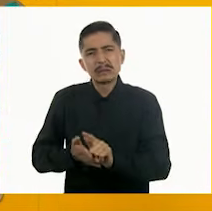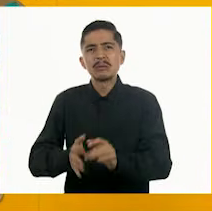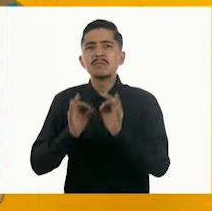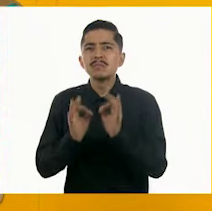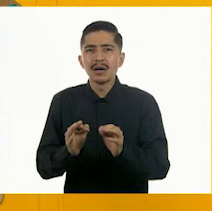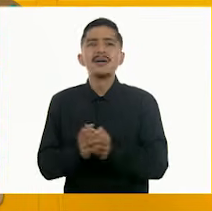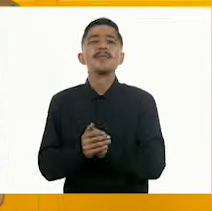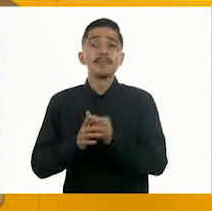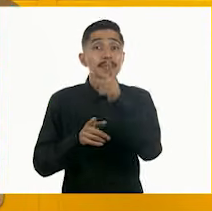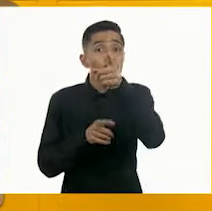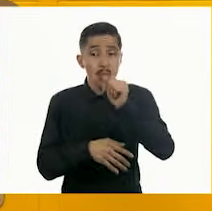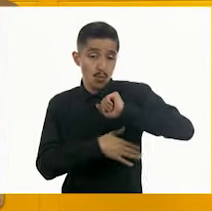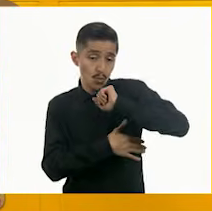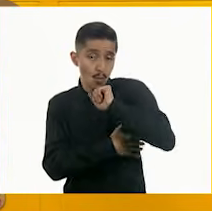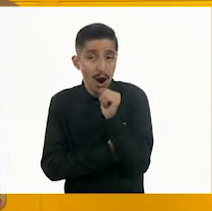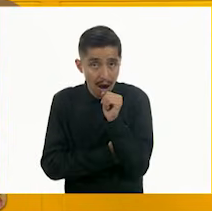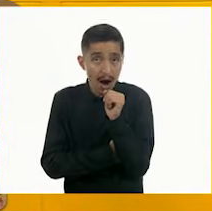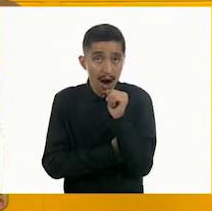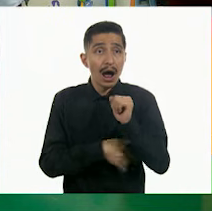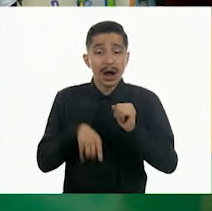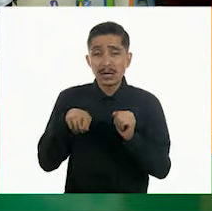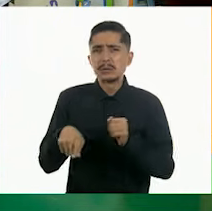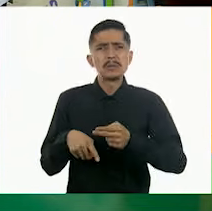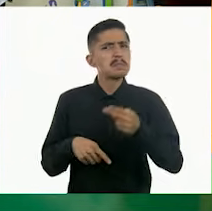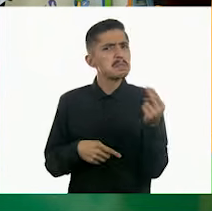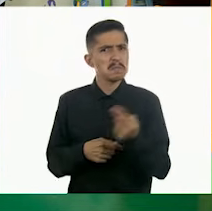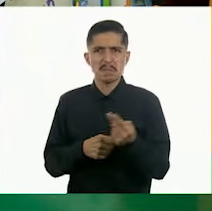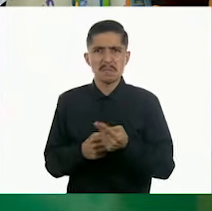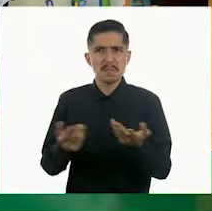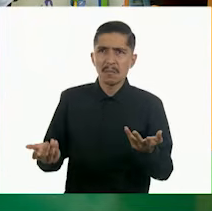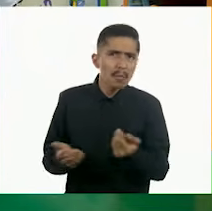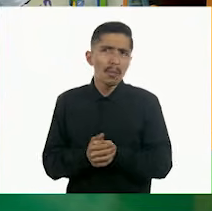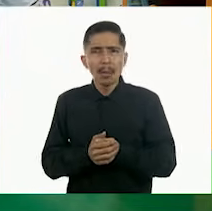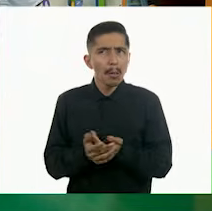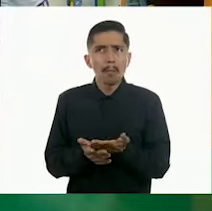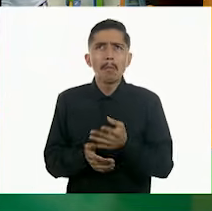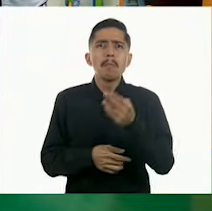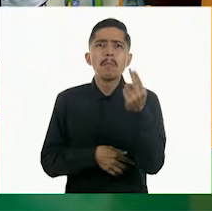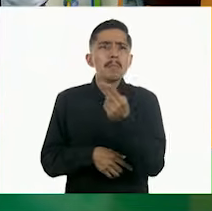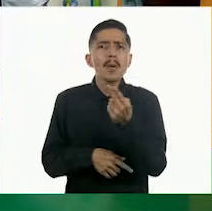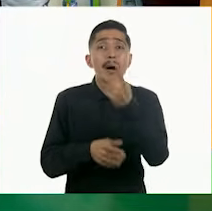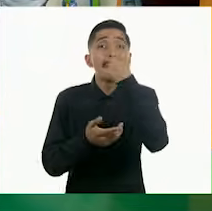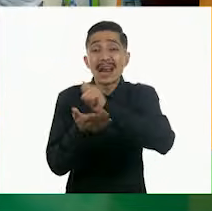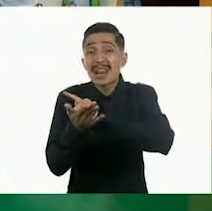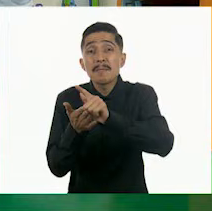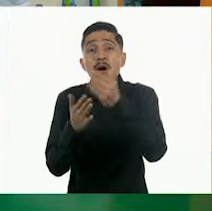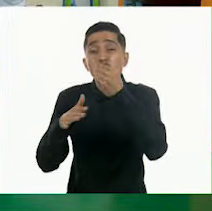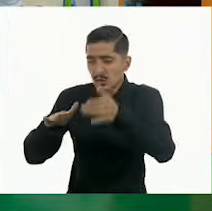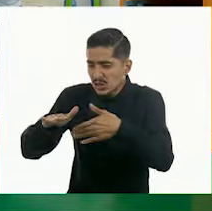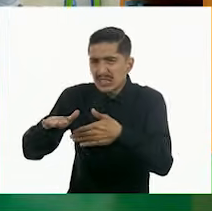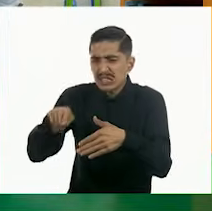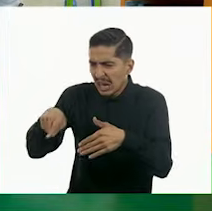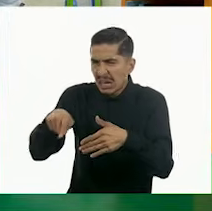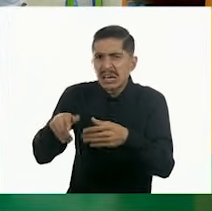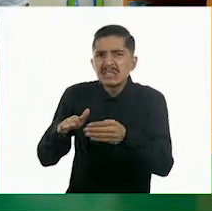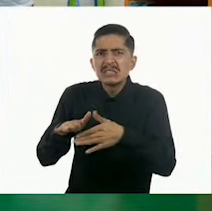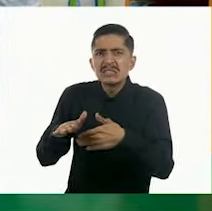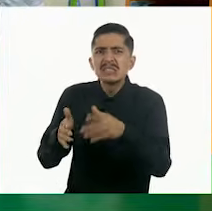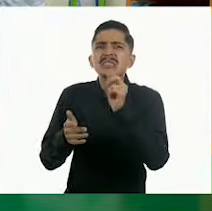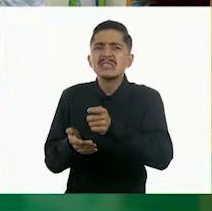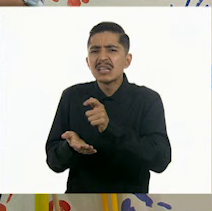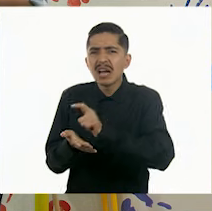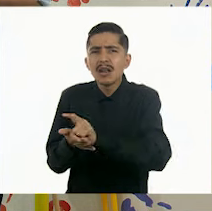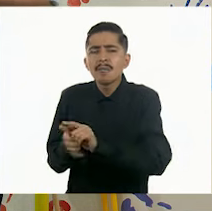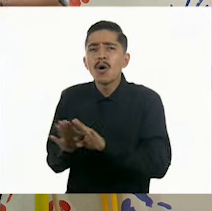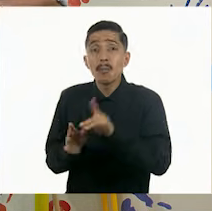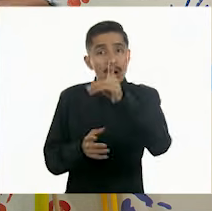guardes objetos innecesarios. Ahora, recomendaciones para la limpieza de la cocina. Muy bien, vengan. Hay que lavarnos